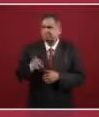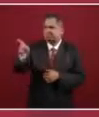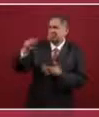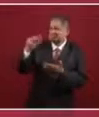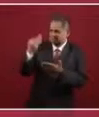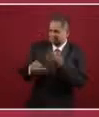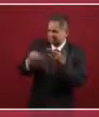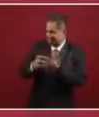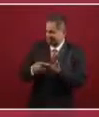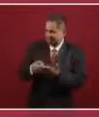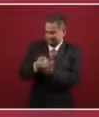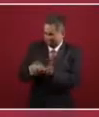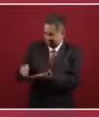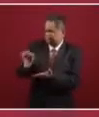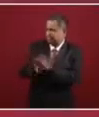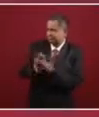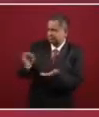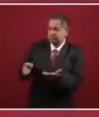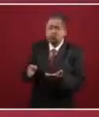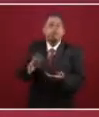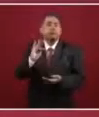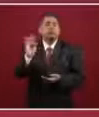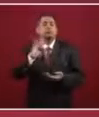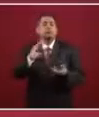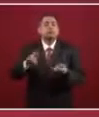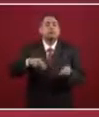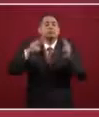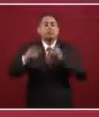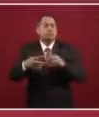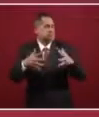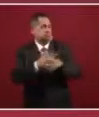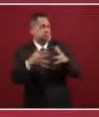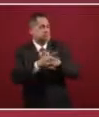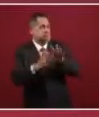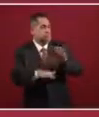pantalones, lo que estarían diciendo ahora.